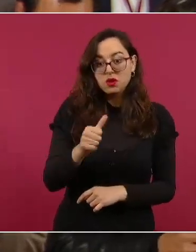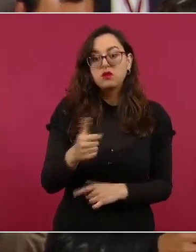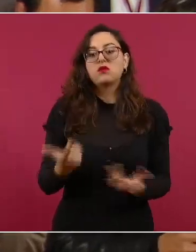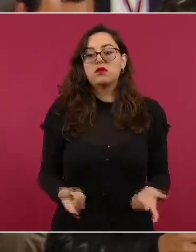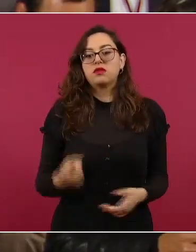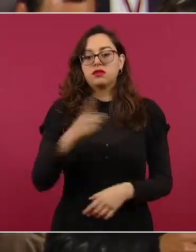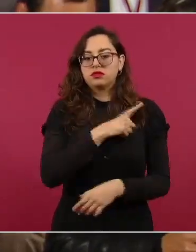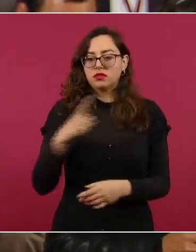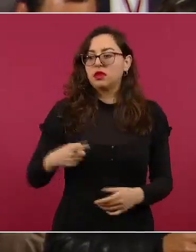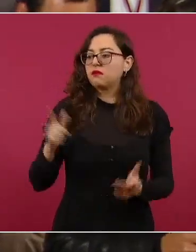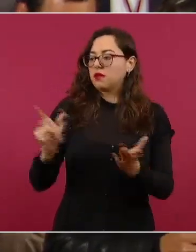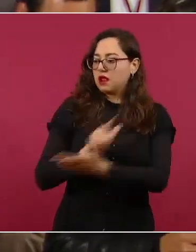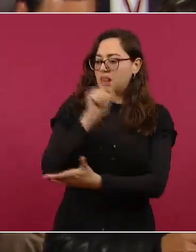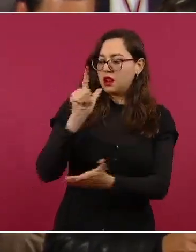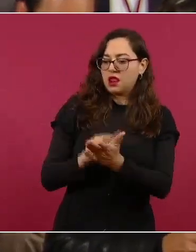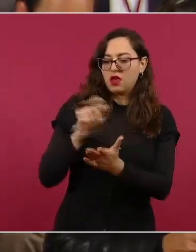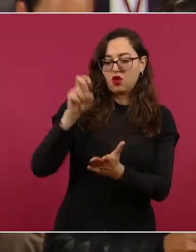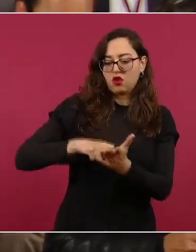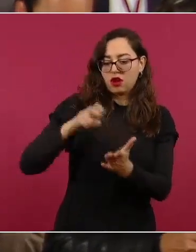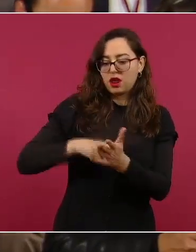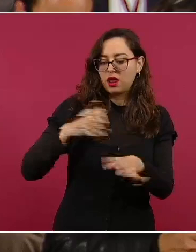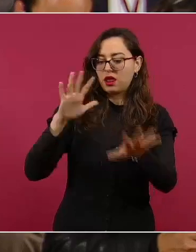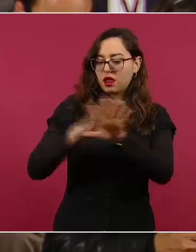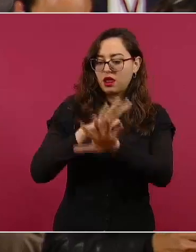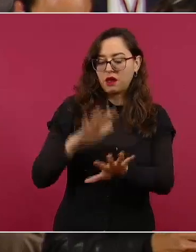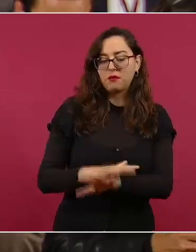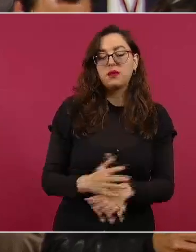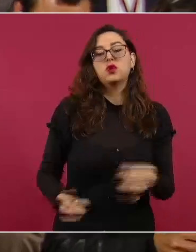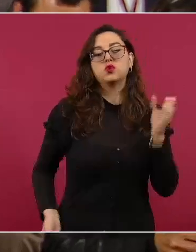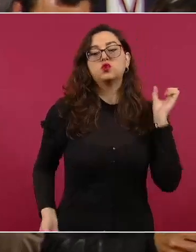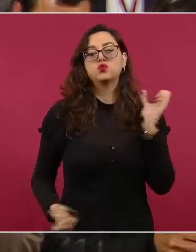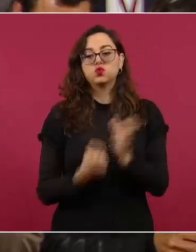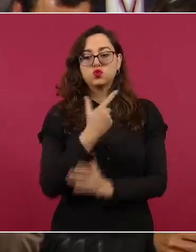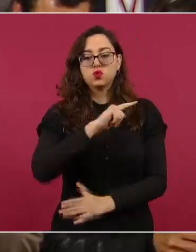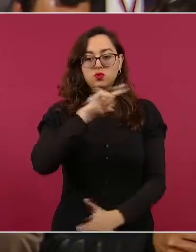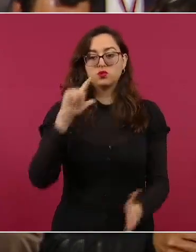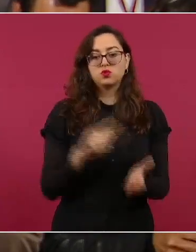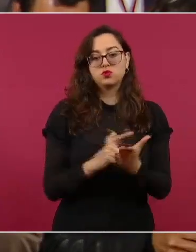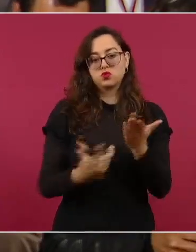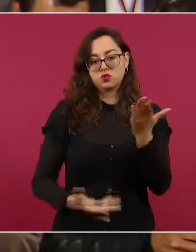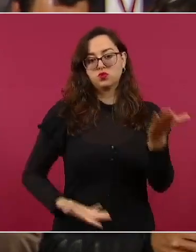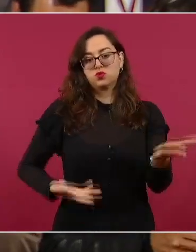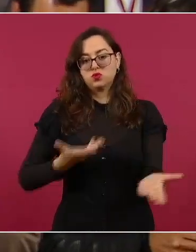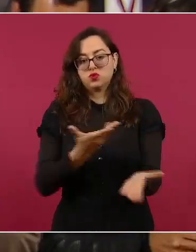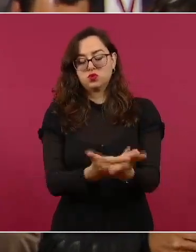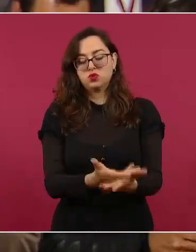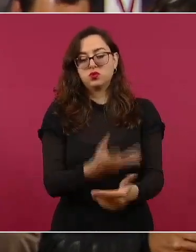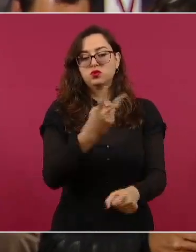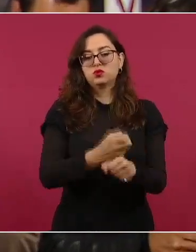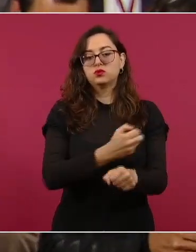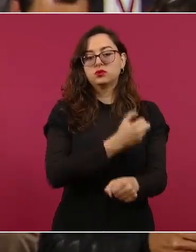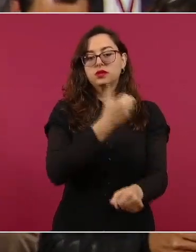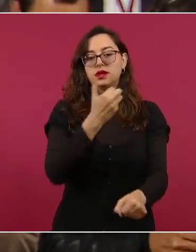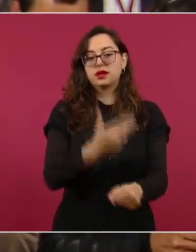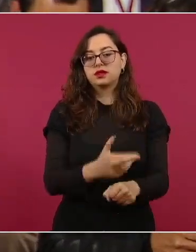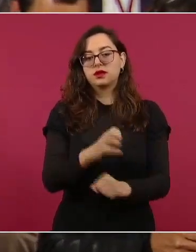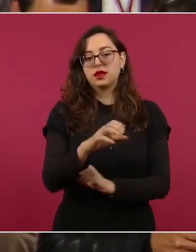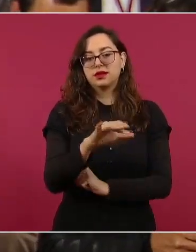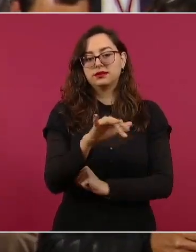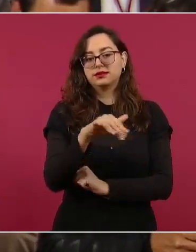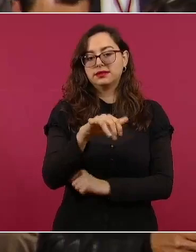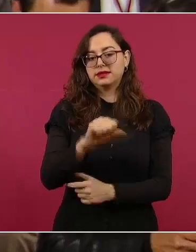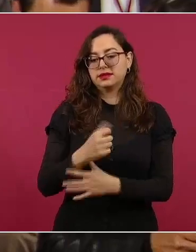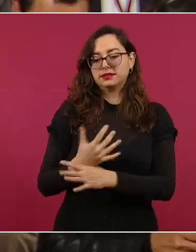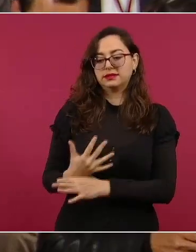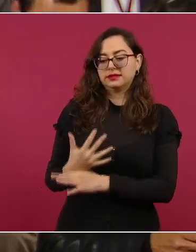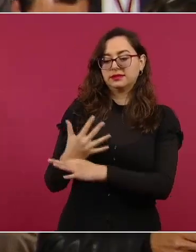cambios a las leyes respectivas y en las nuevas leyes como esta que señaló el subsecretario Encinas, para puntualizar con claridad